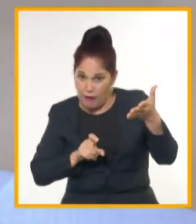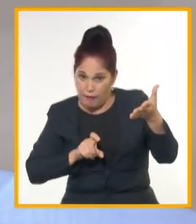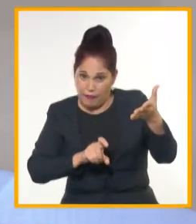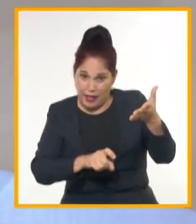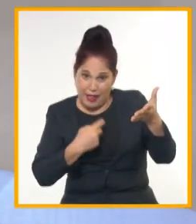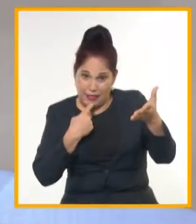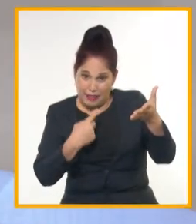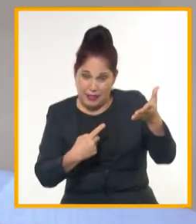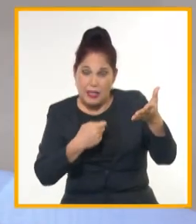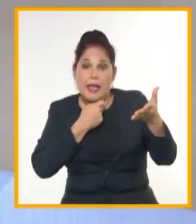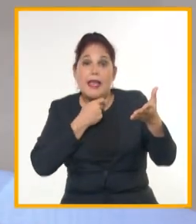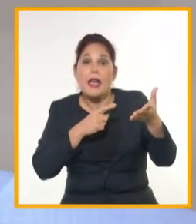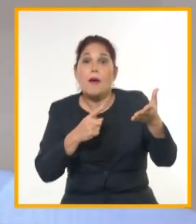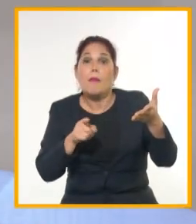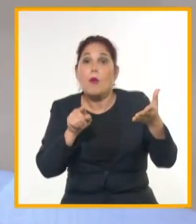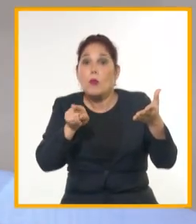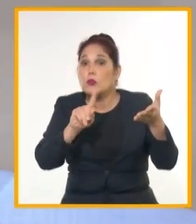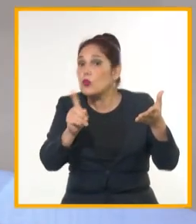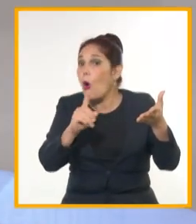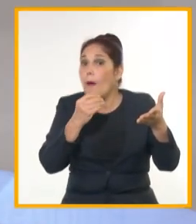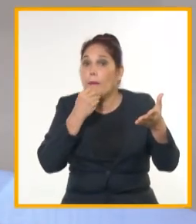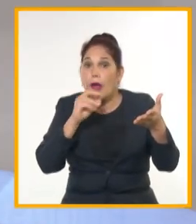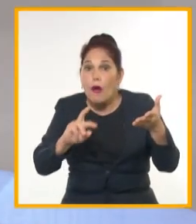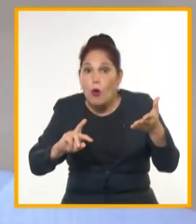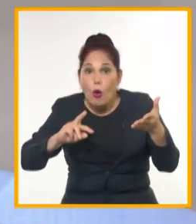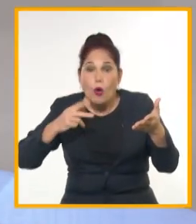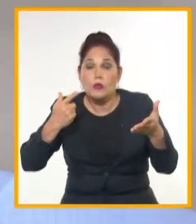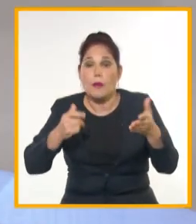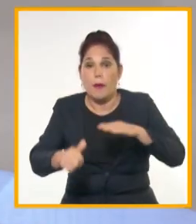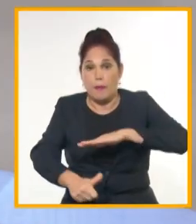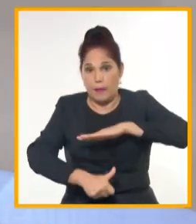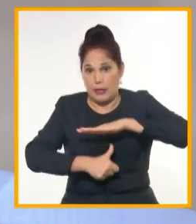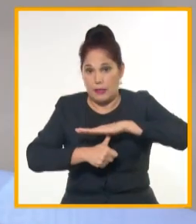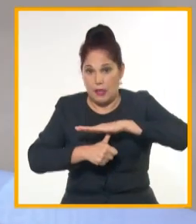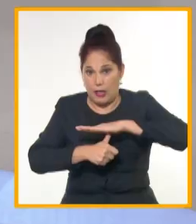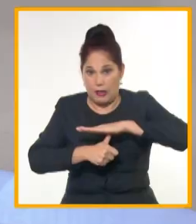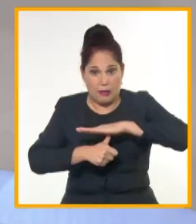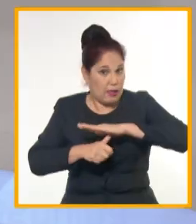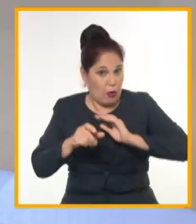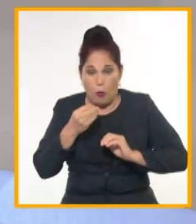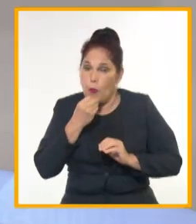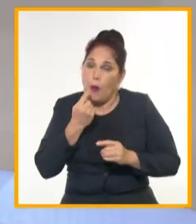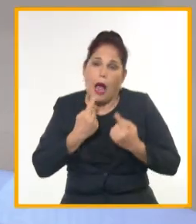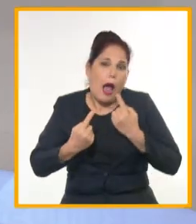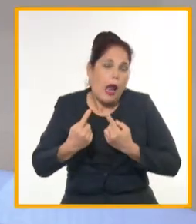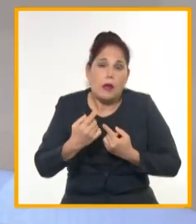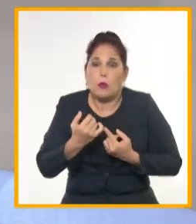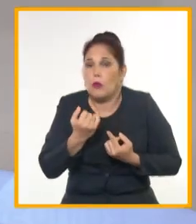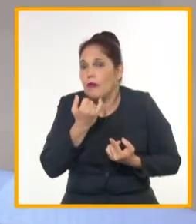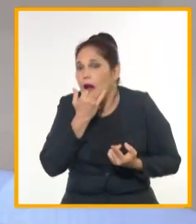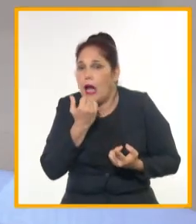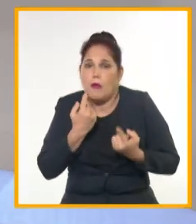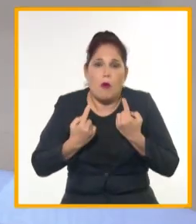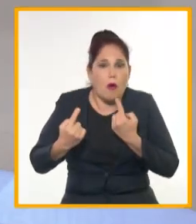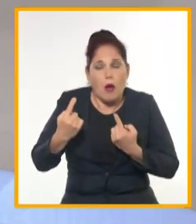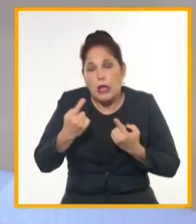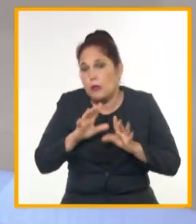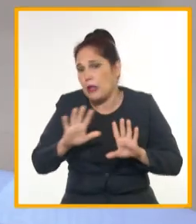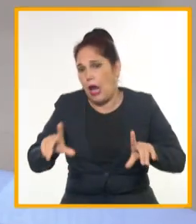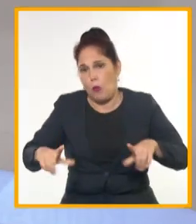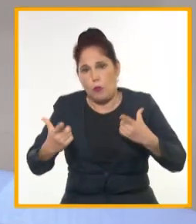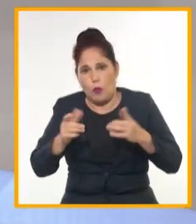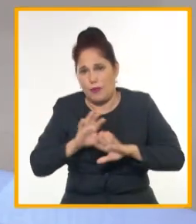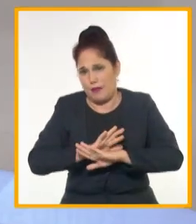si usted no puede ser electo presidente, por cualquier razón, en este caso porque ya cumplió 2